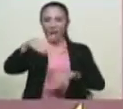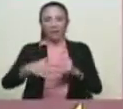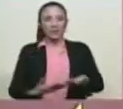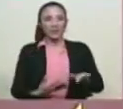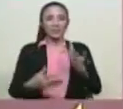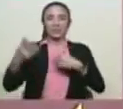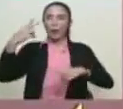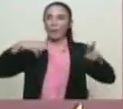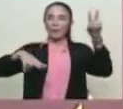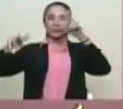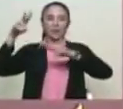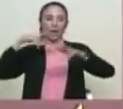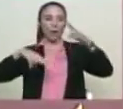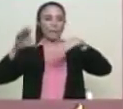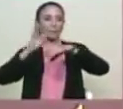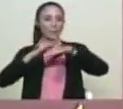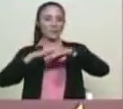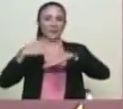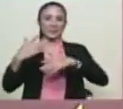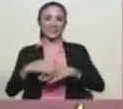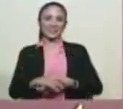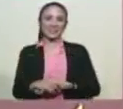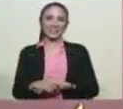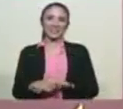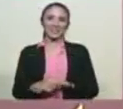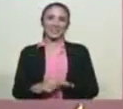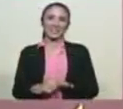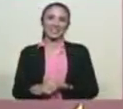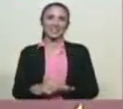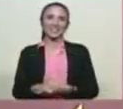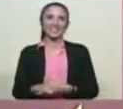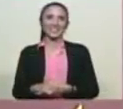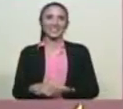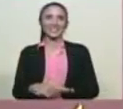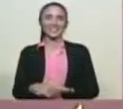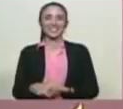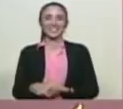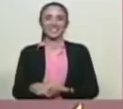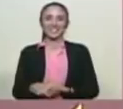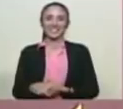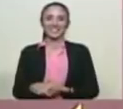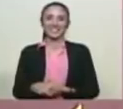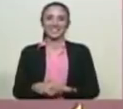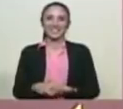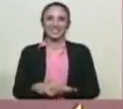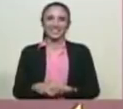¿Por qué no? Yo les pongo la lancha.